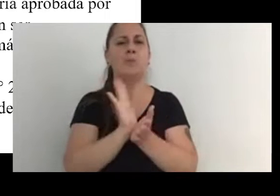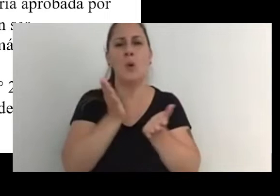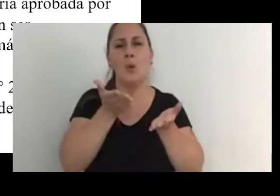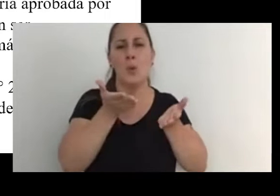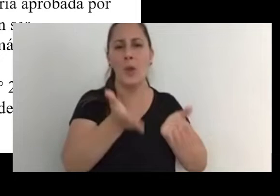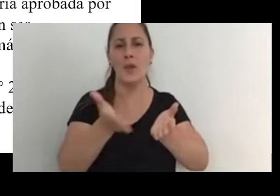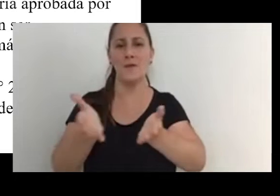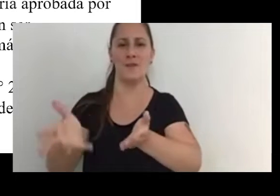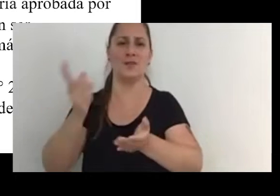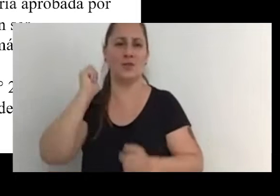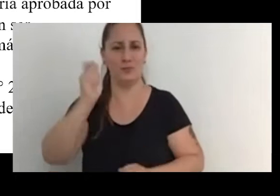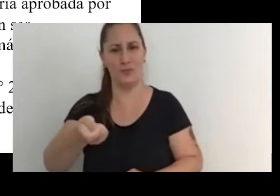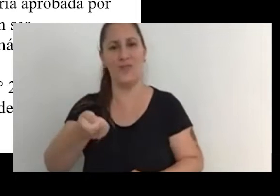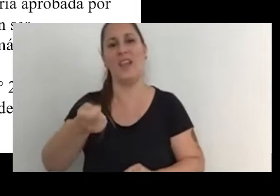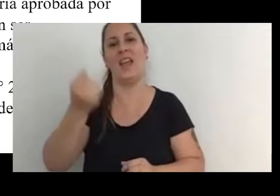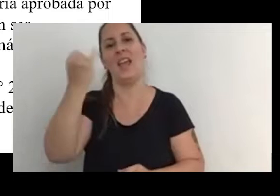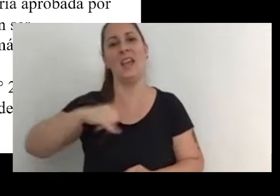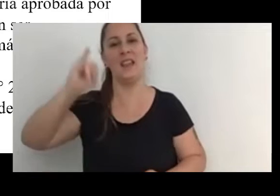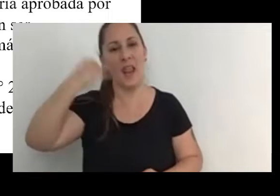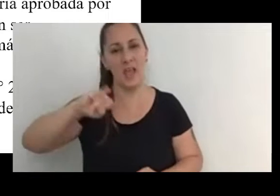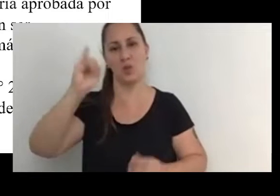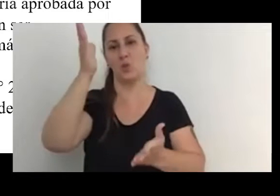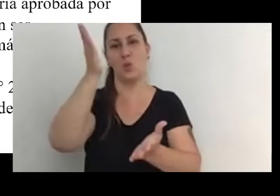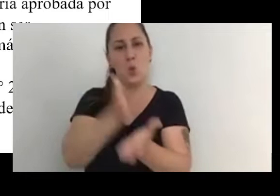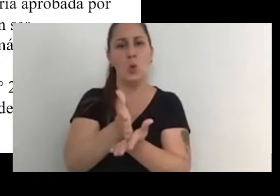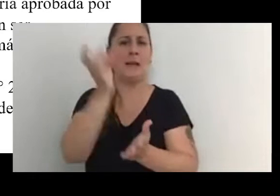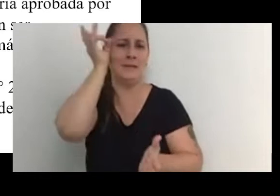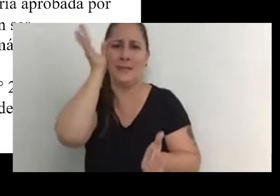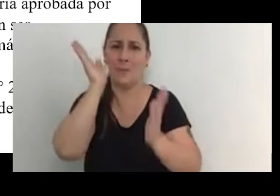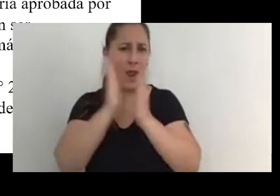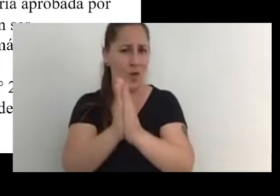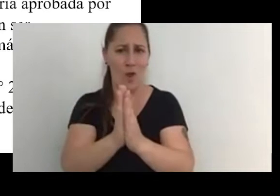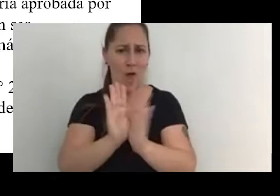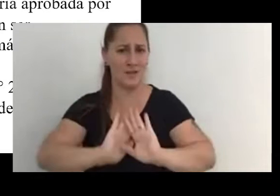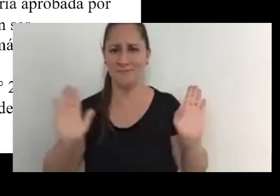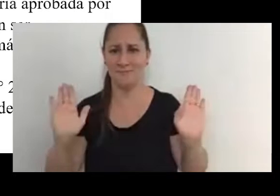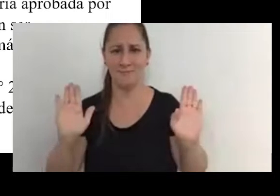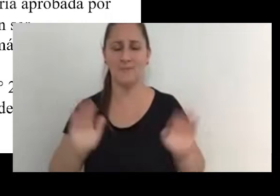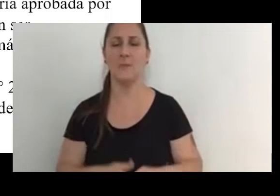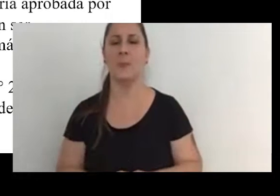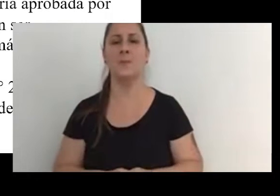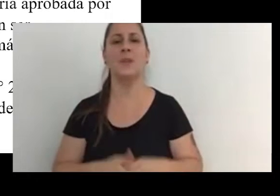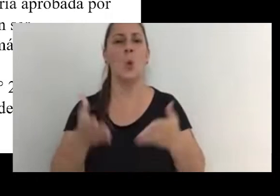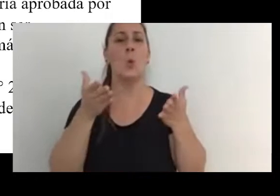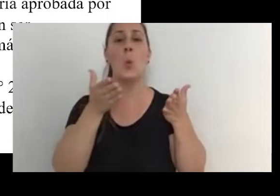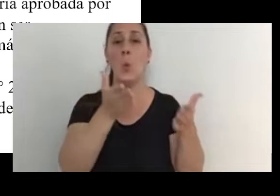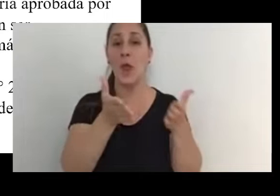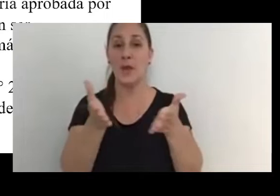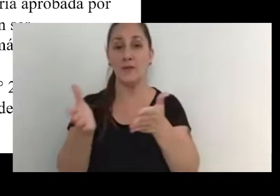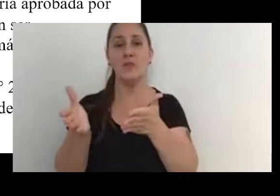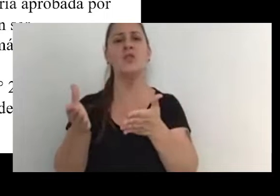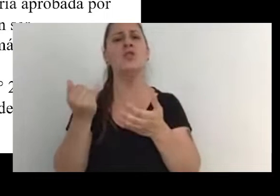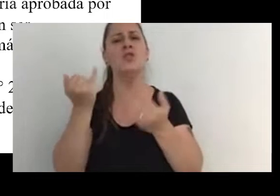condonación de intereses, multas y demás sanciones no firmes, beneficio al cual han